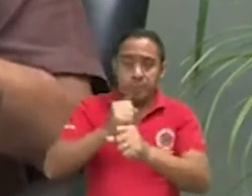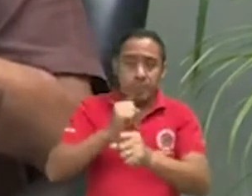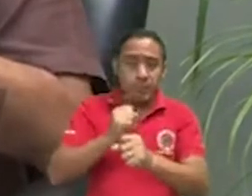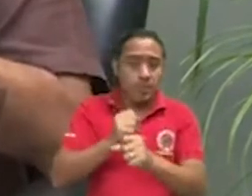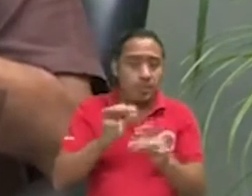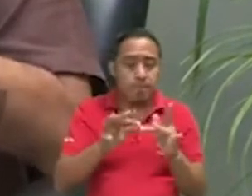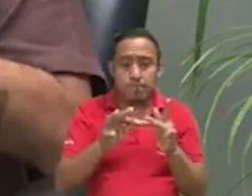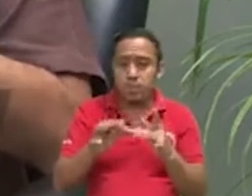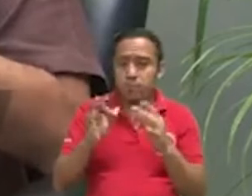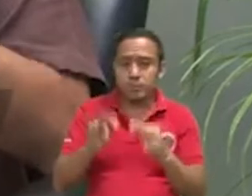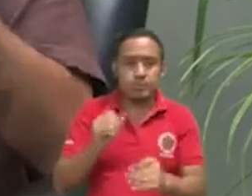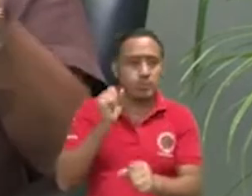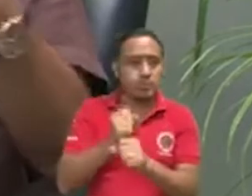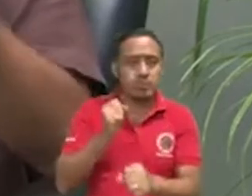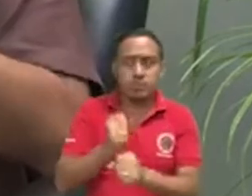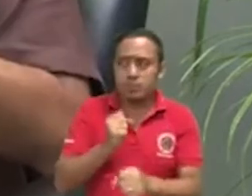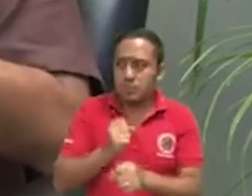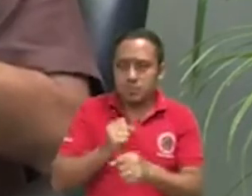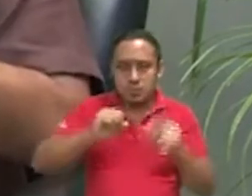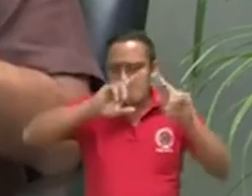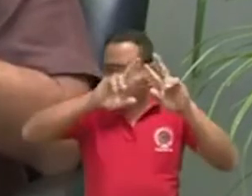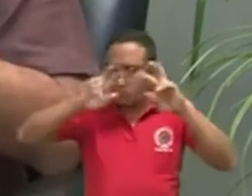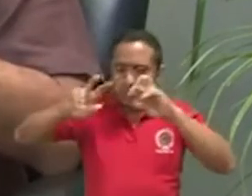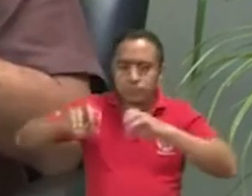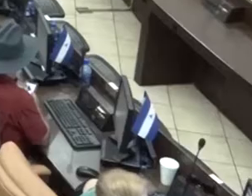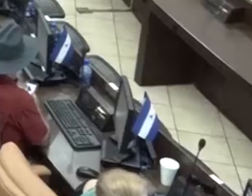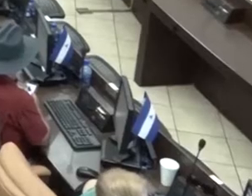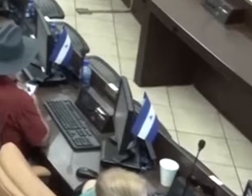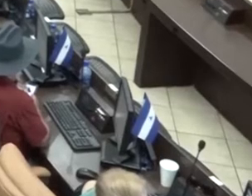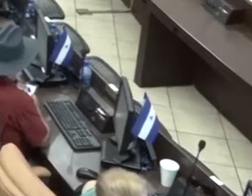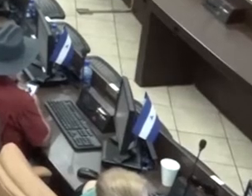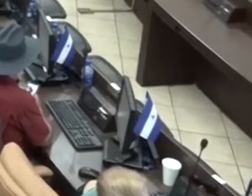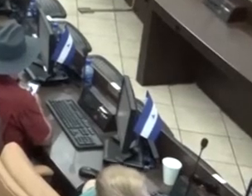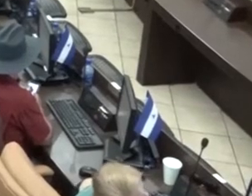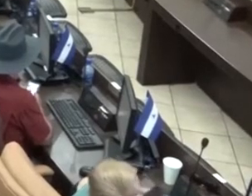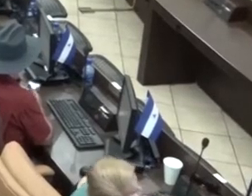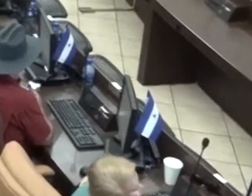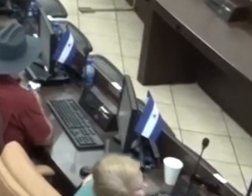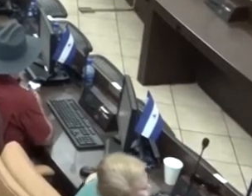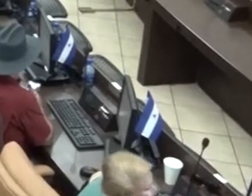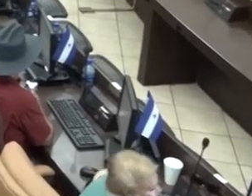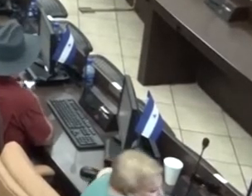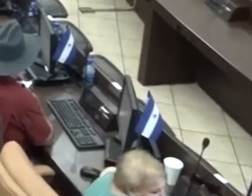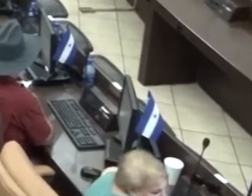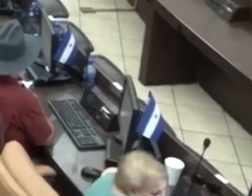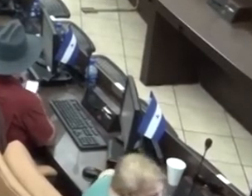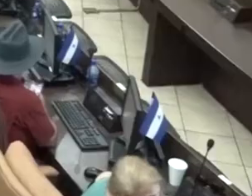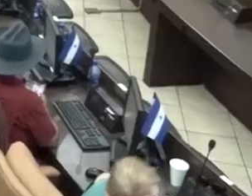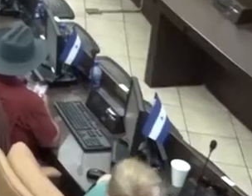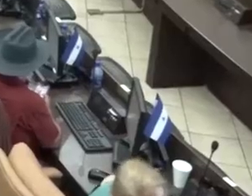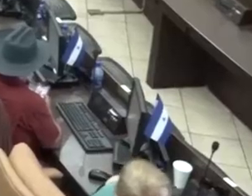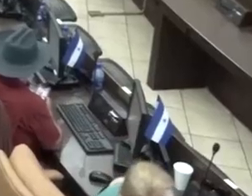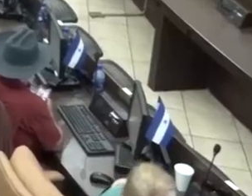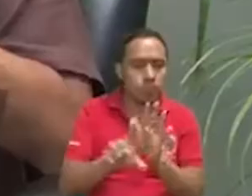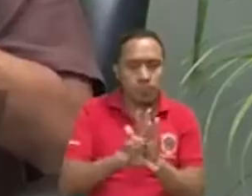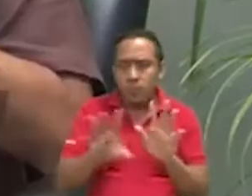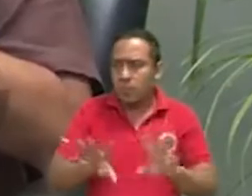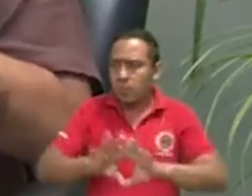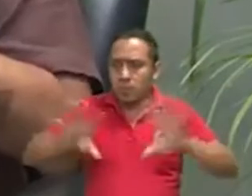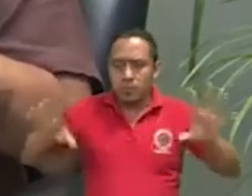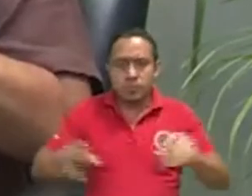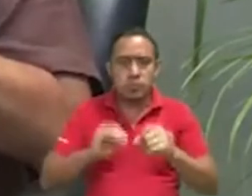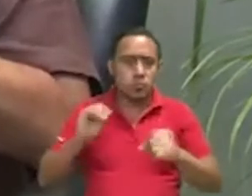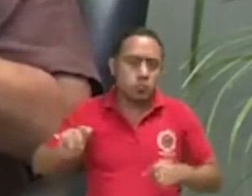personal especializado que pueda haber toda la parte, digamos, administrativa, contable, legal, financiera de todas